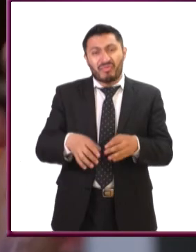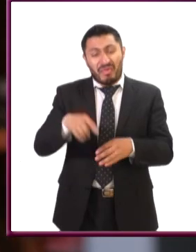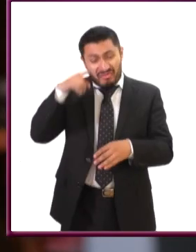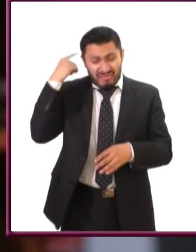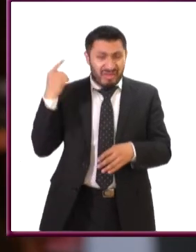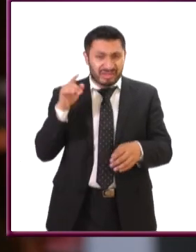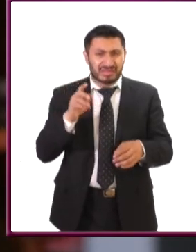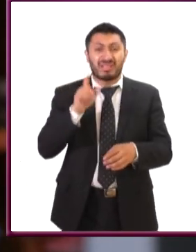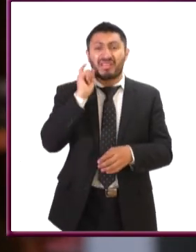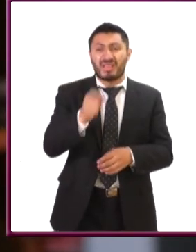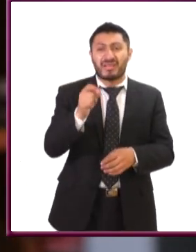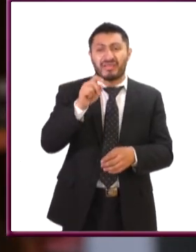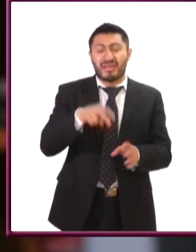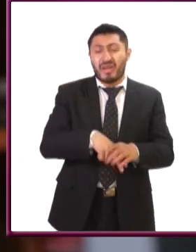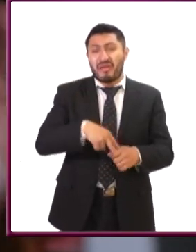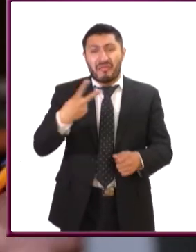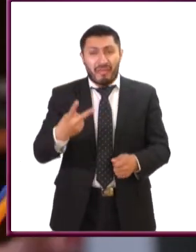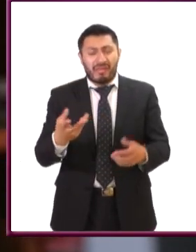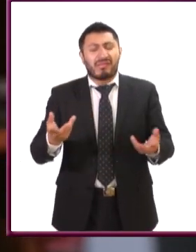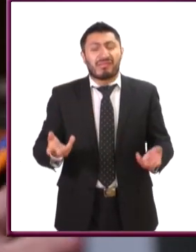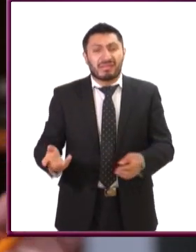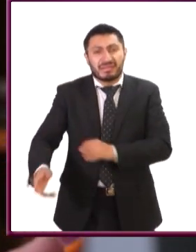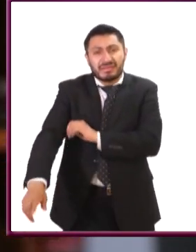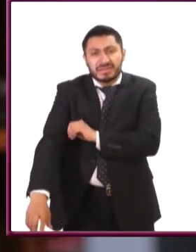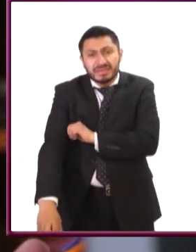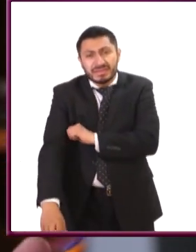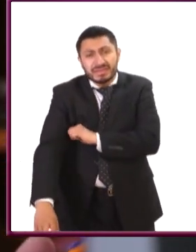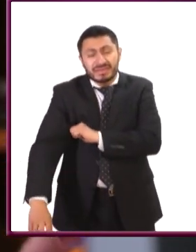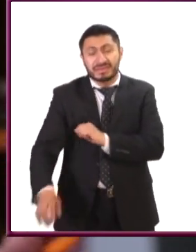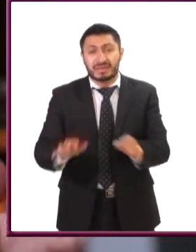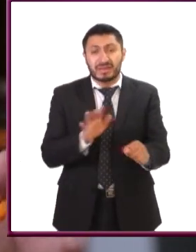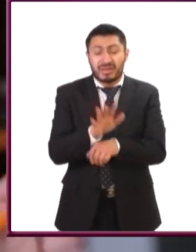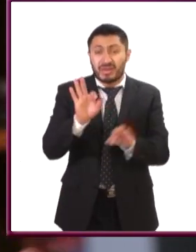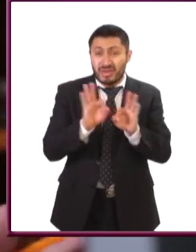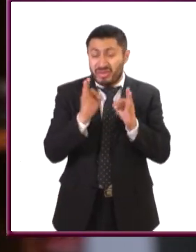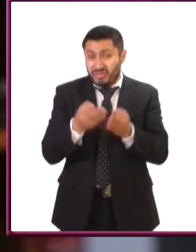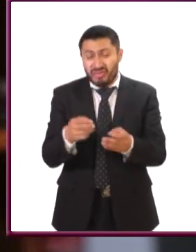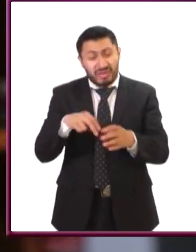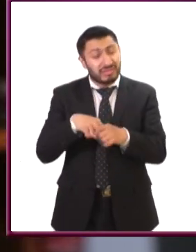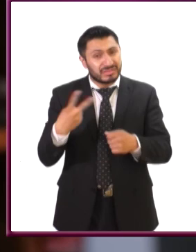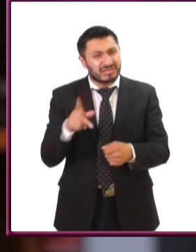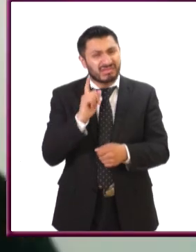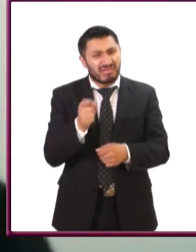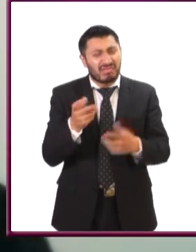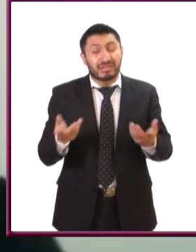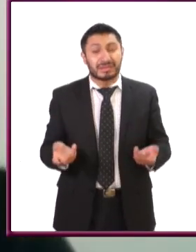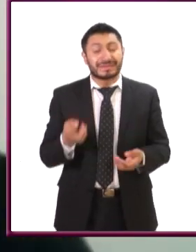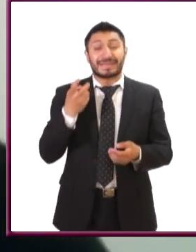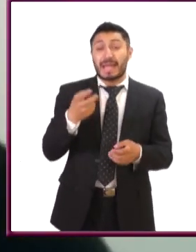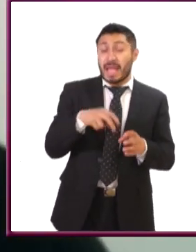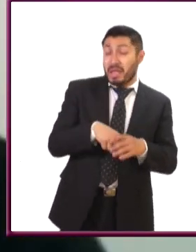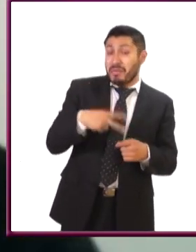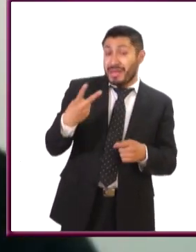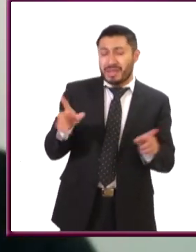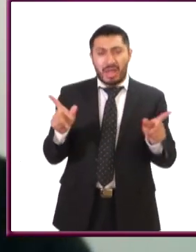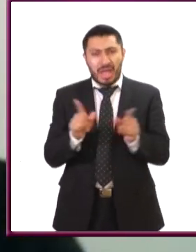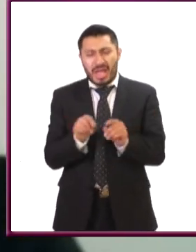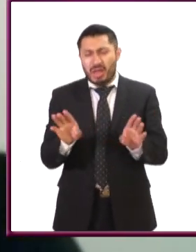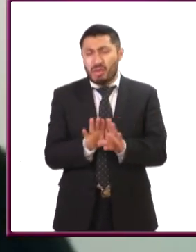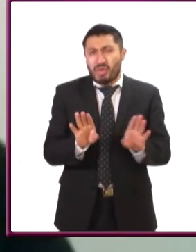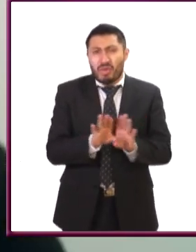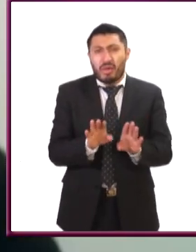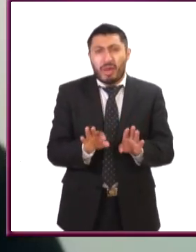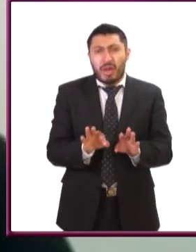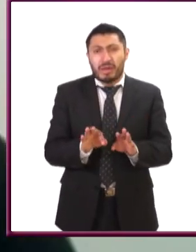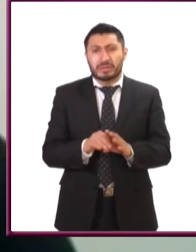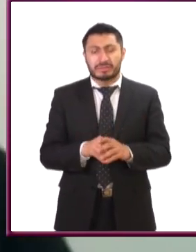de una forma simple? ¿Qué es el vacío? ¿Cuántos tipos de vacío existen? Bueno, el vacío de una manera